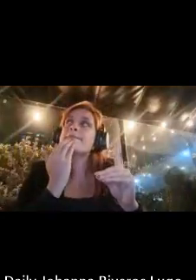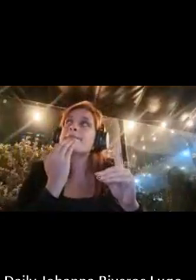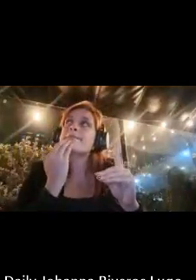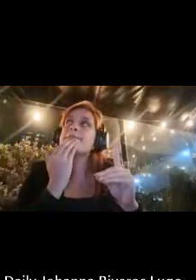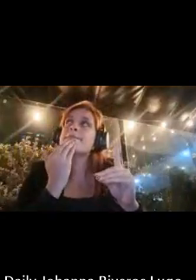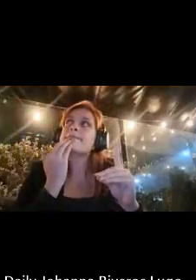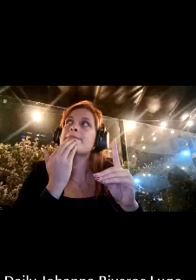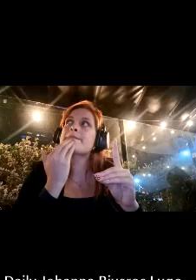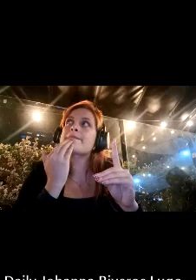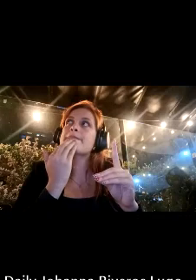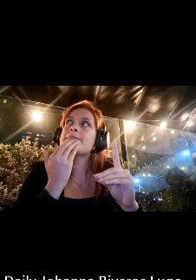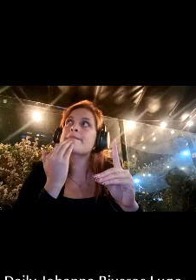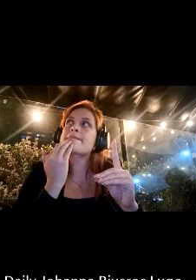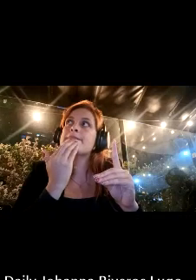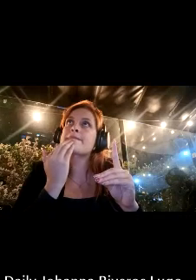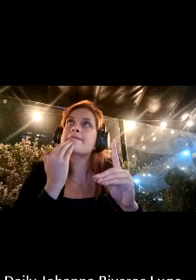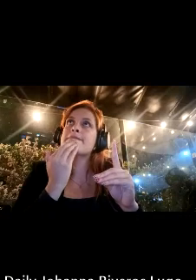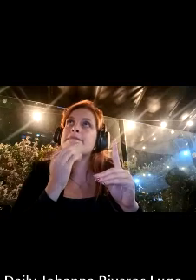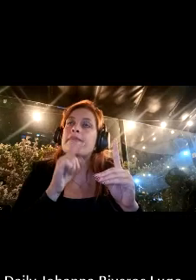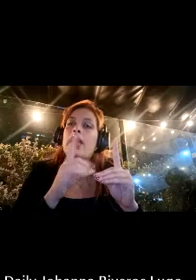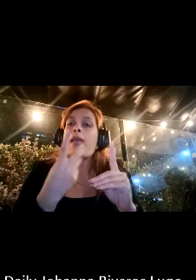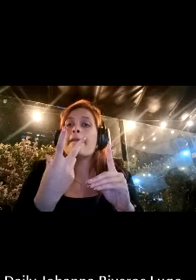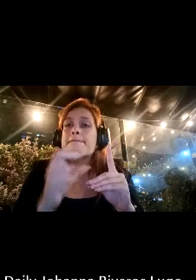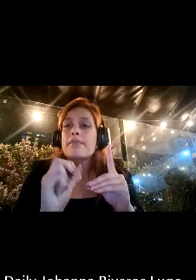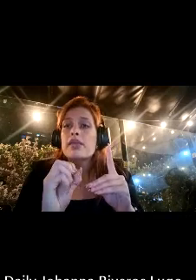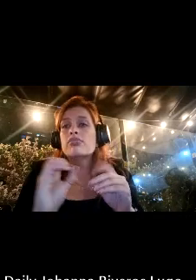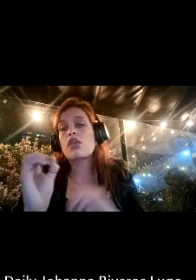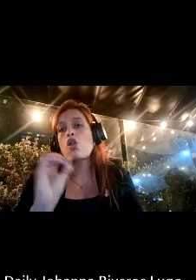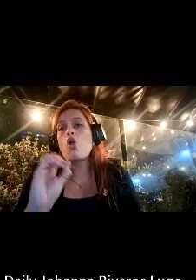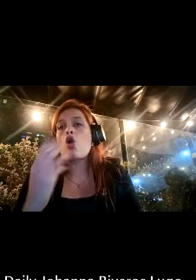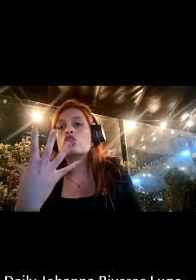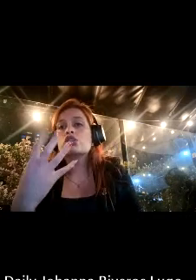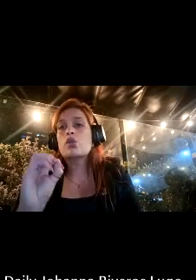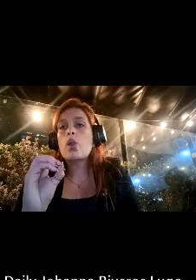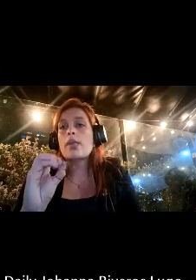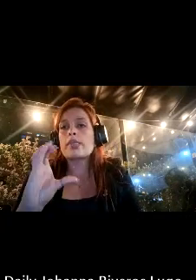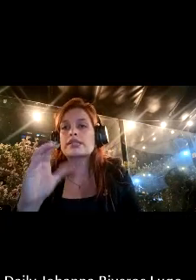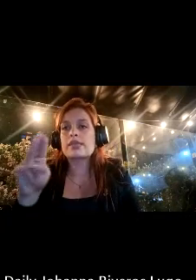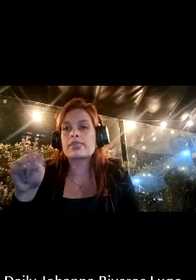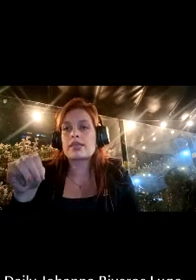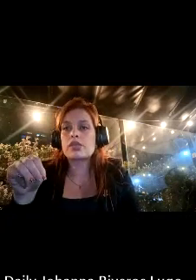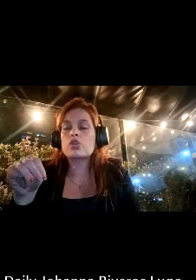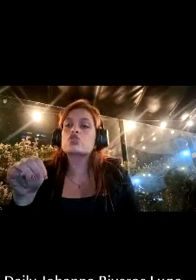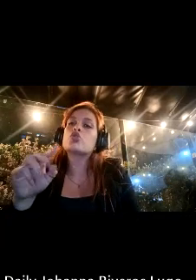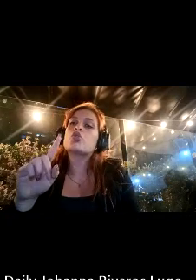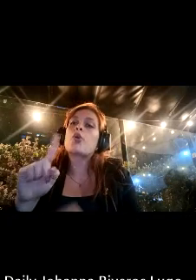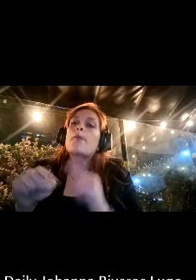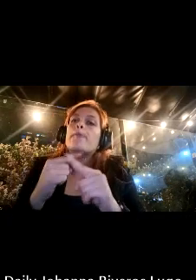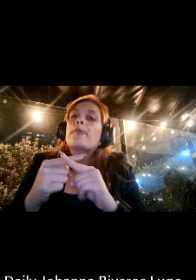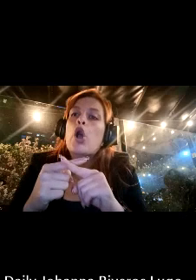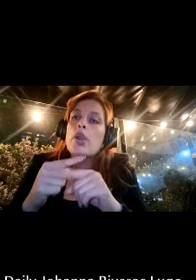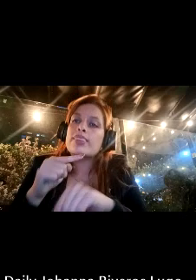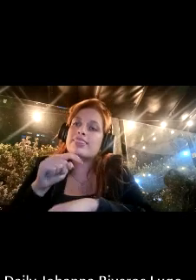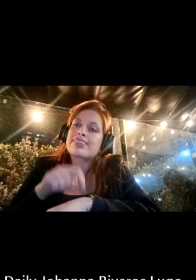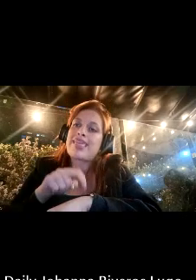fueron 20 o 50 centímetros, a esa distancia, por el tiempo promedio. Entonces, por el tiempo que nos dio